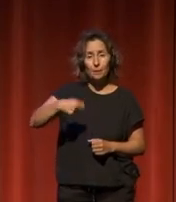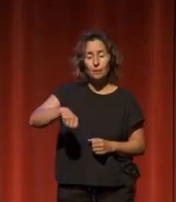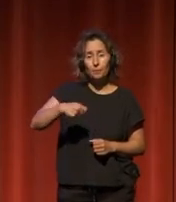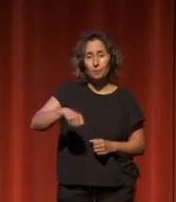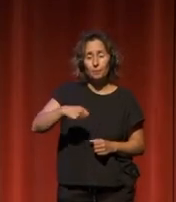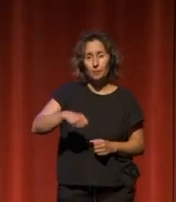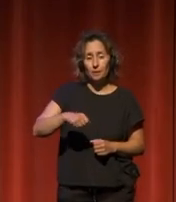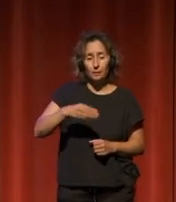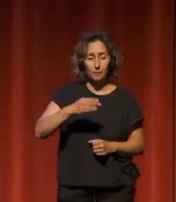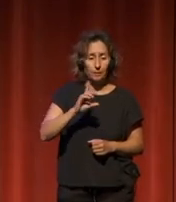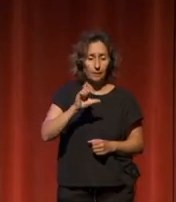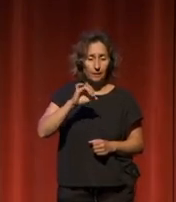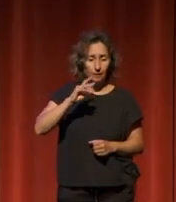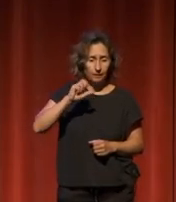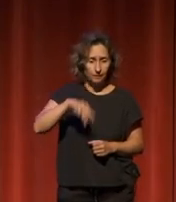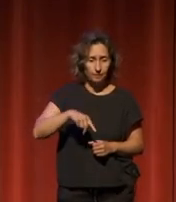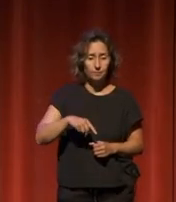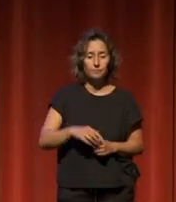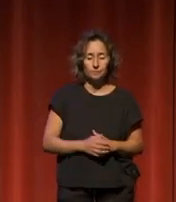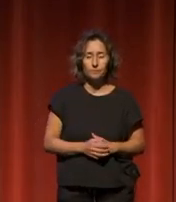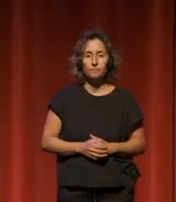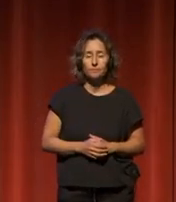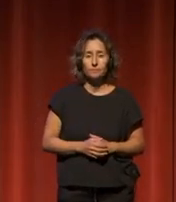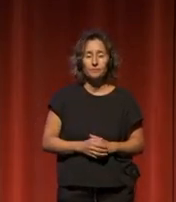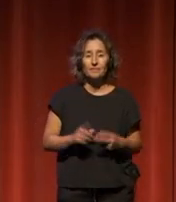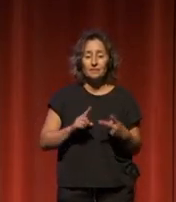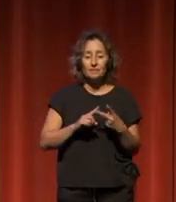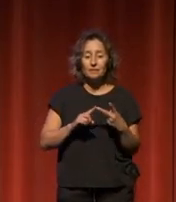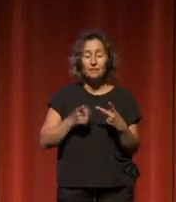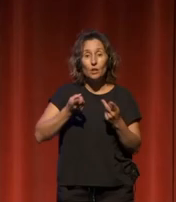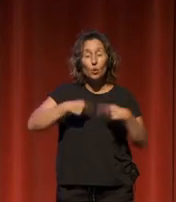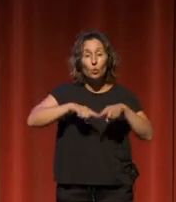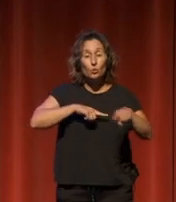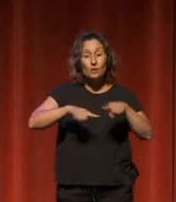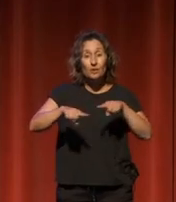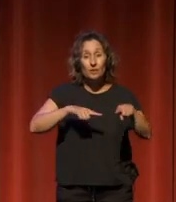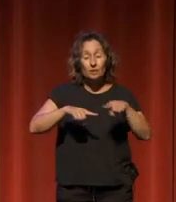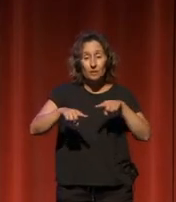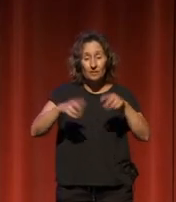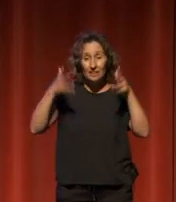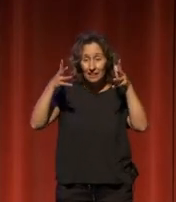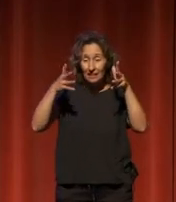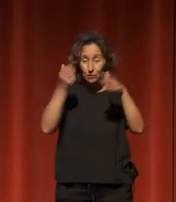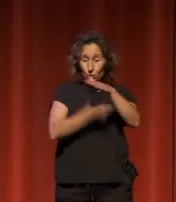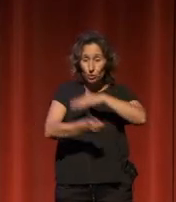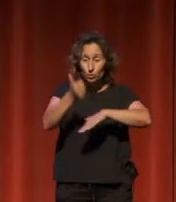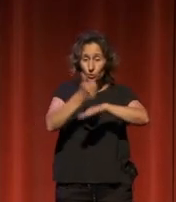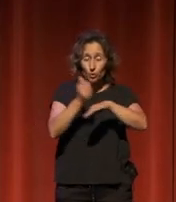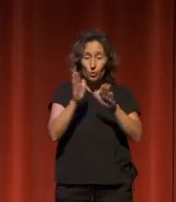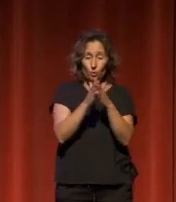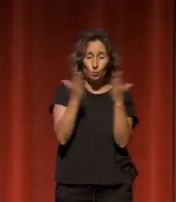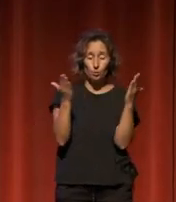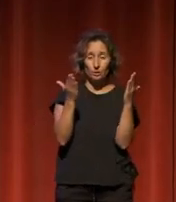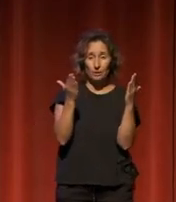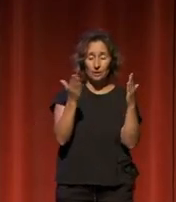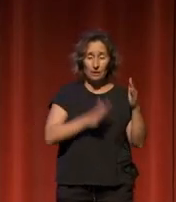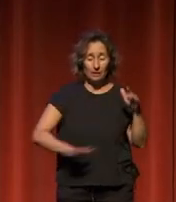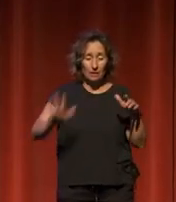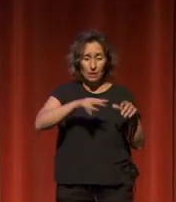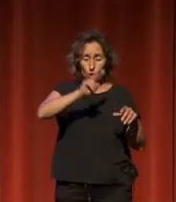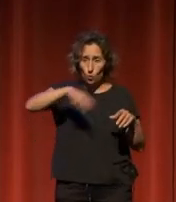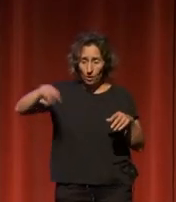de blida arne gersen miembro de la junta directiva de naple y asesor superior de la biblioteca Nacional de